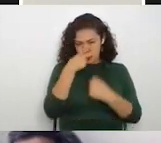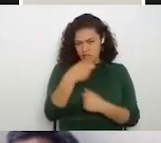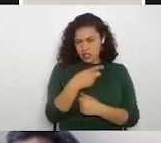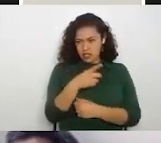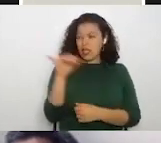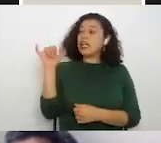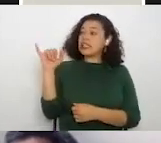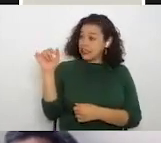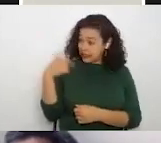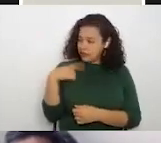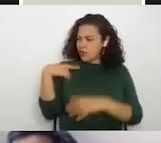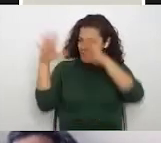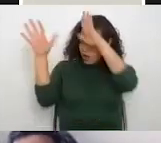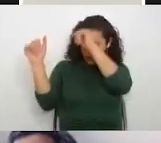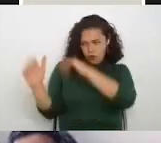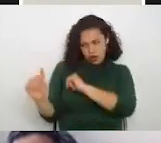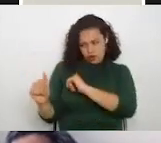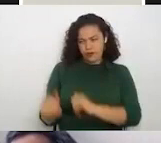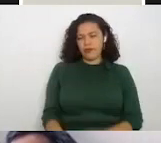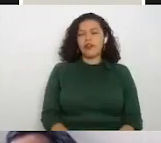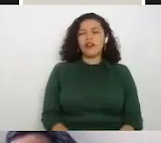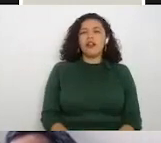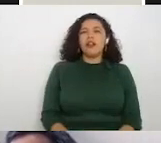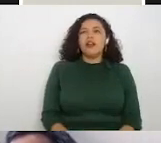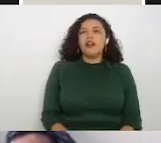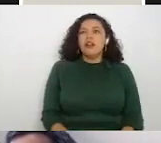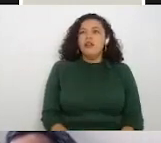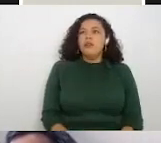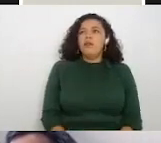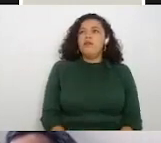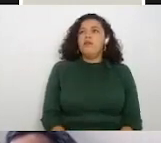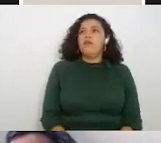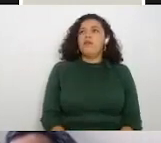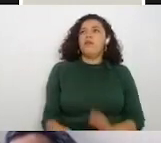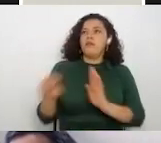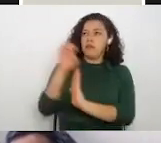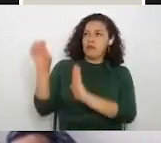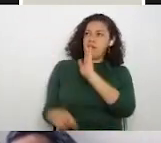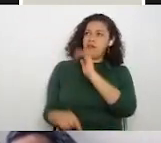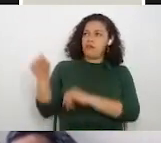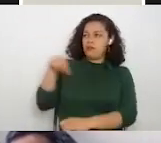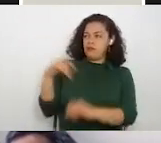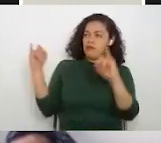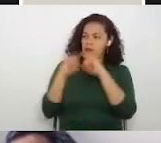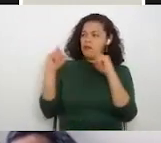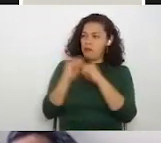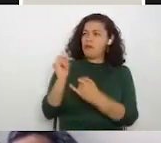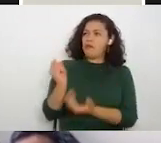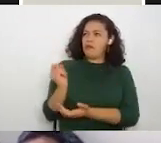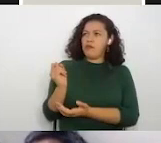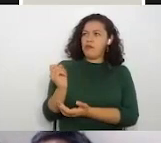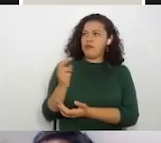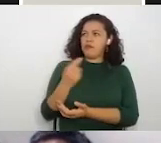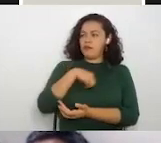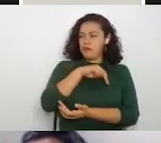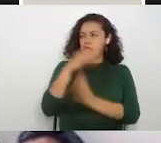en efecto, coincido con usted, porque, bueno, por ejemplo, aquí en nuestra institución, si bien nosotros los publicamos